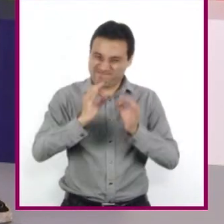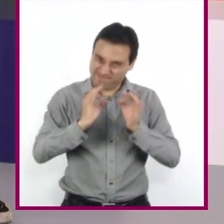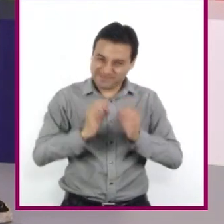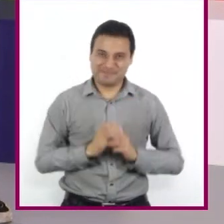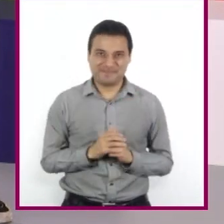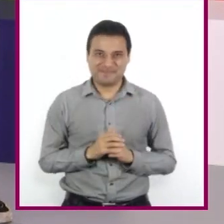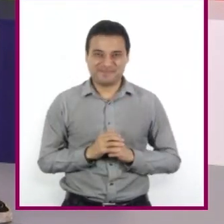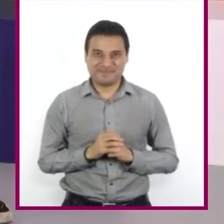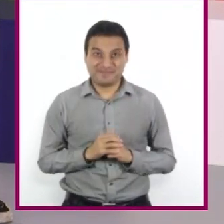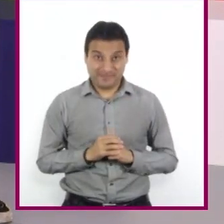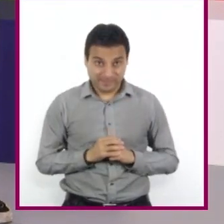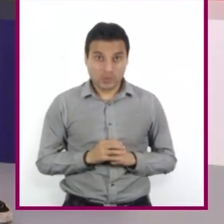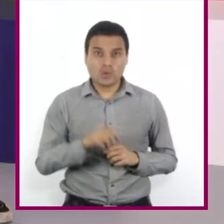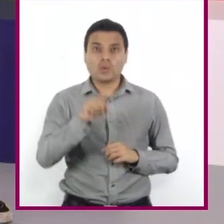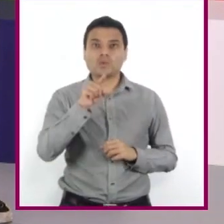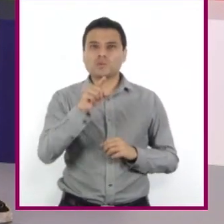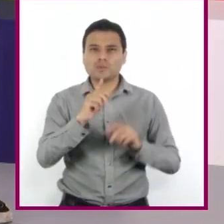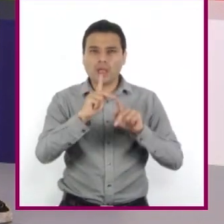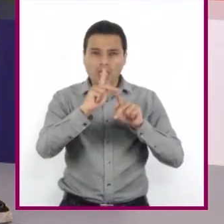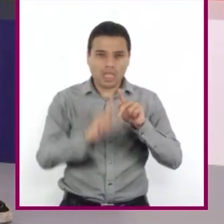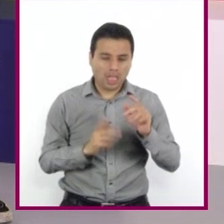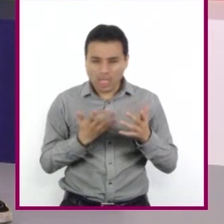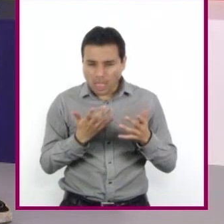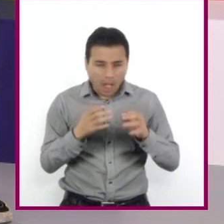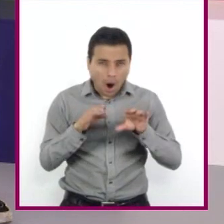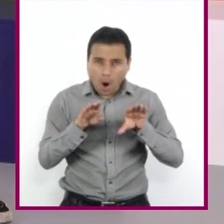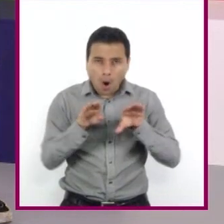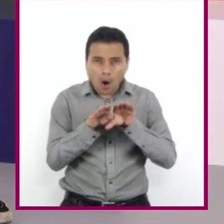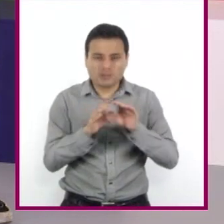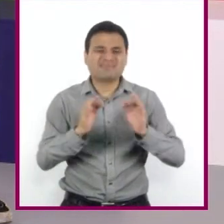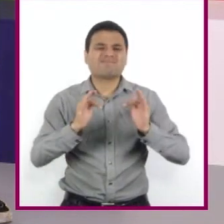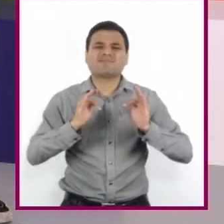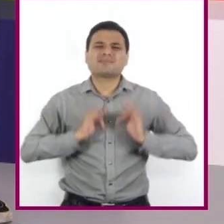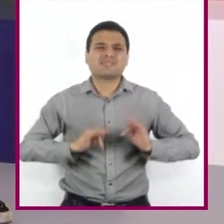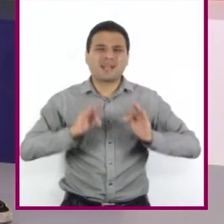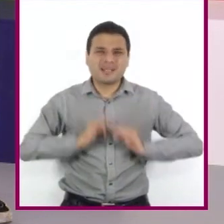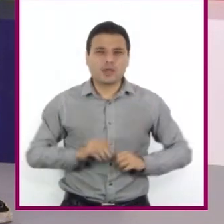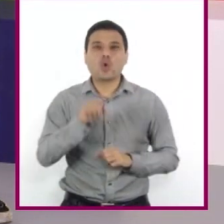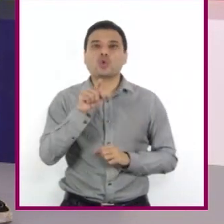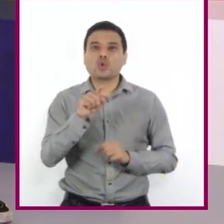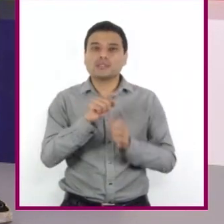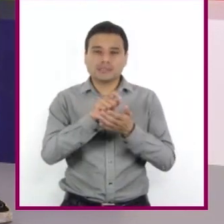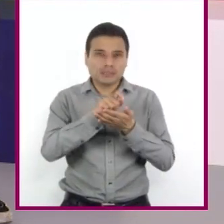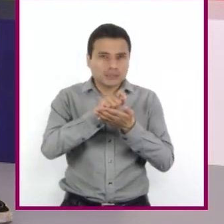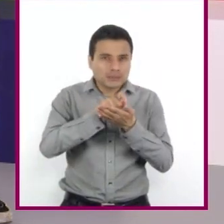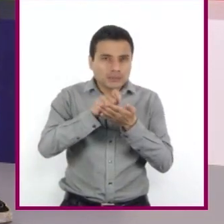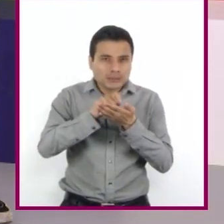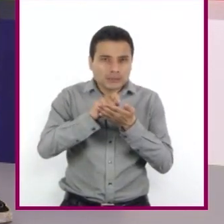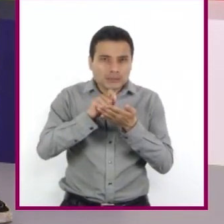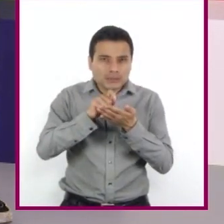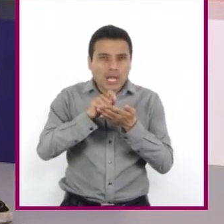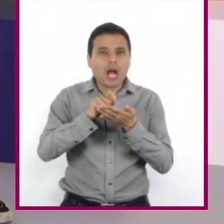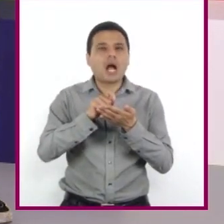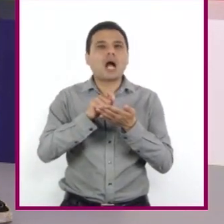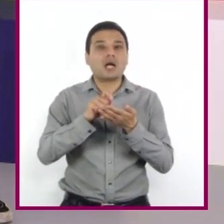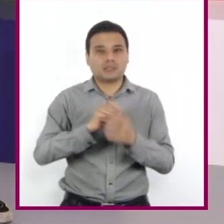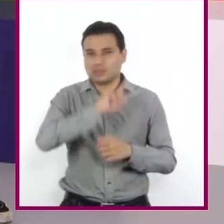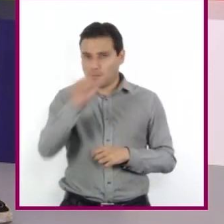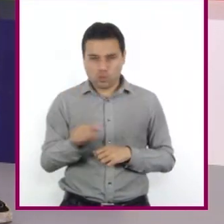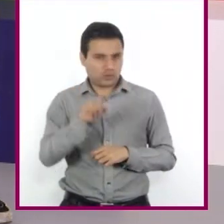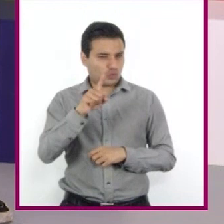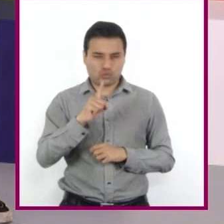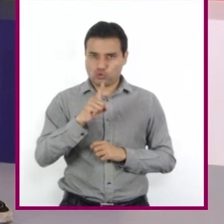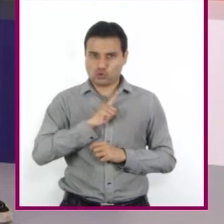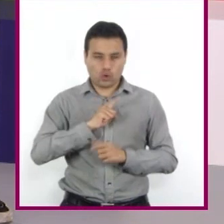se detienen en alguna, no se preocupen. Tomen notas de lo que sigue para poder completarlo en cuanto